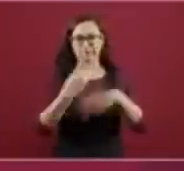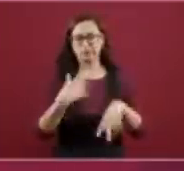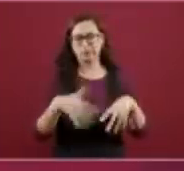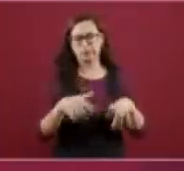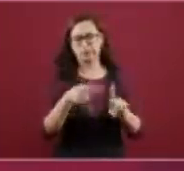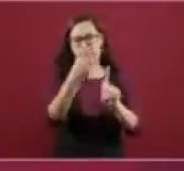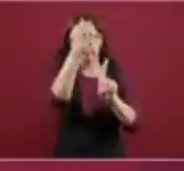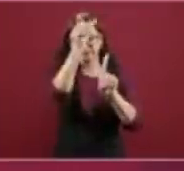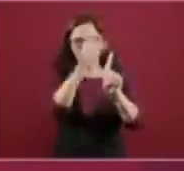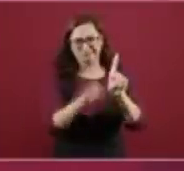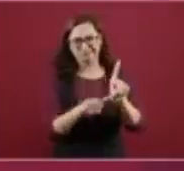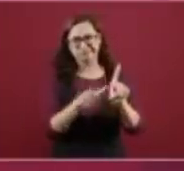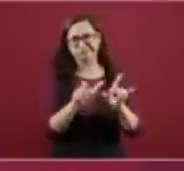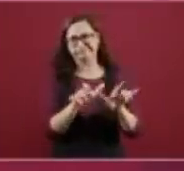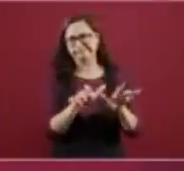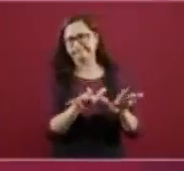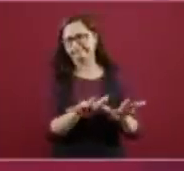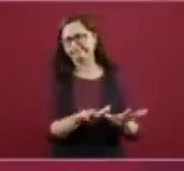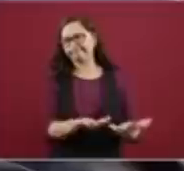extraordinaria,